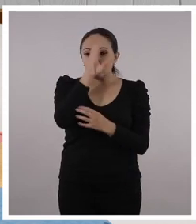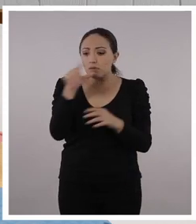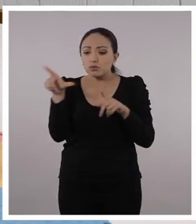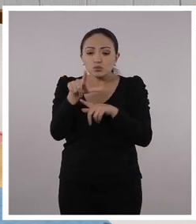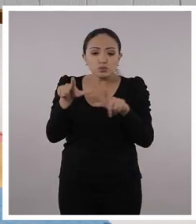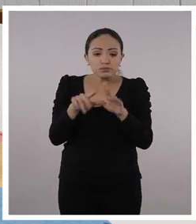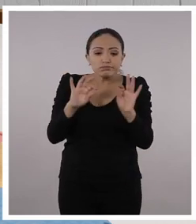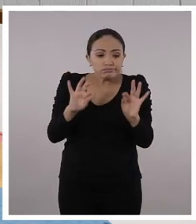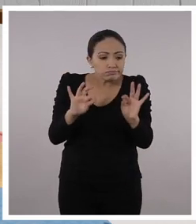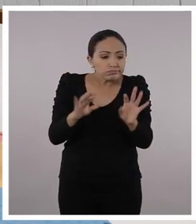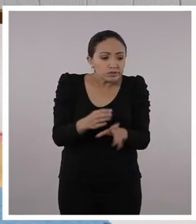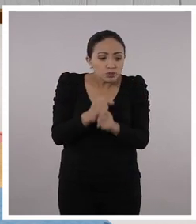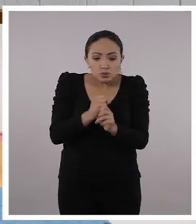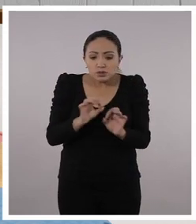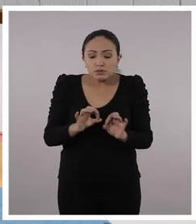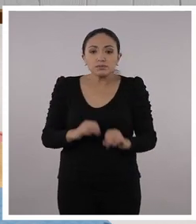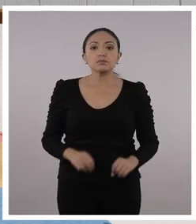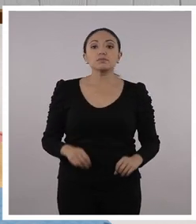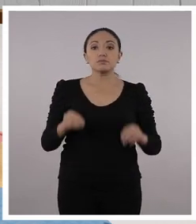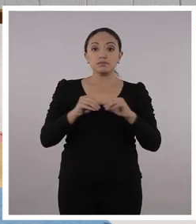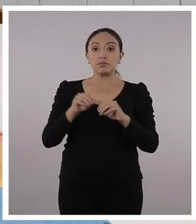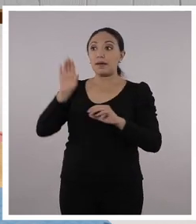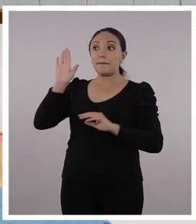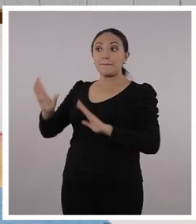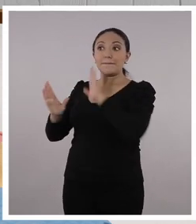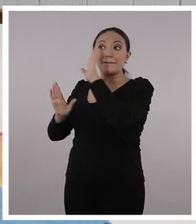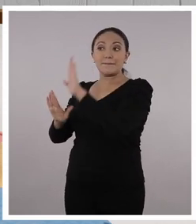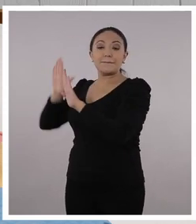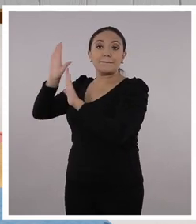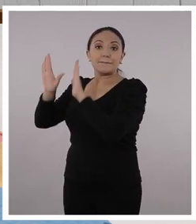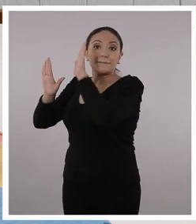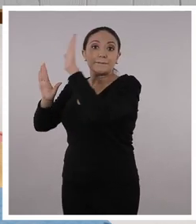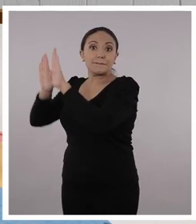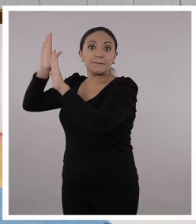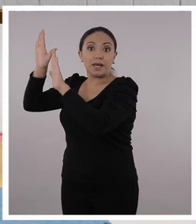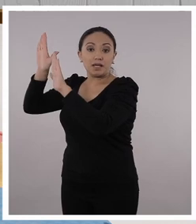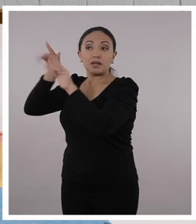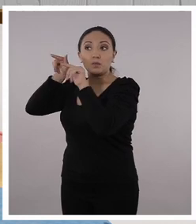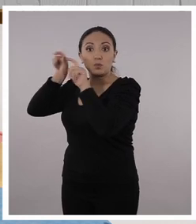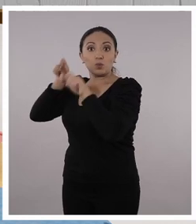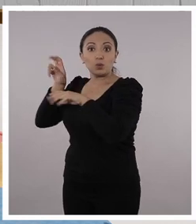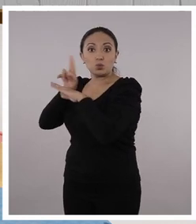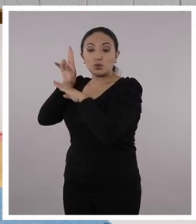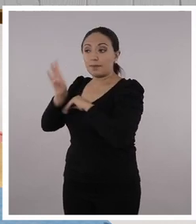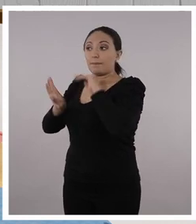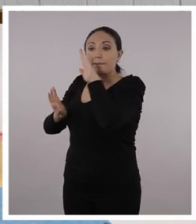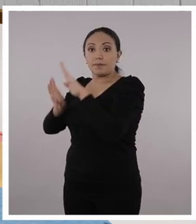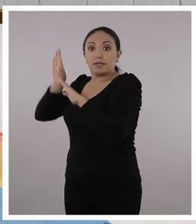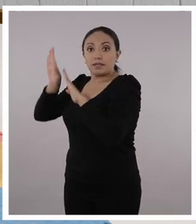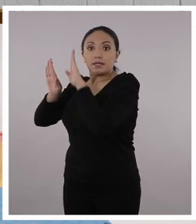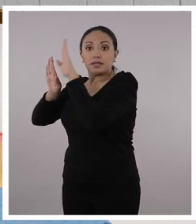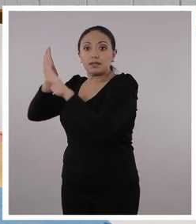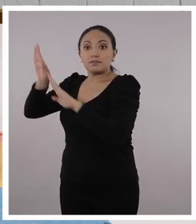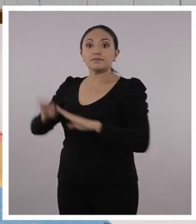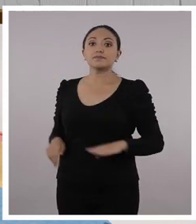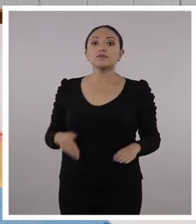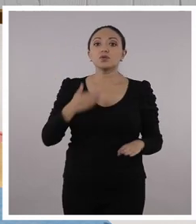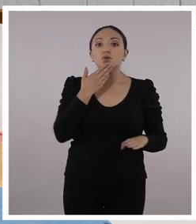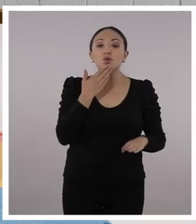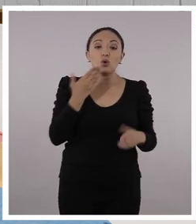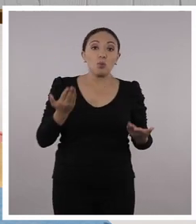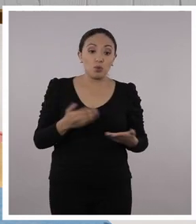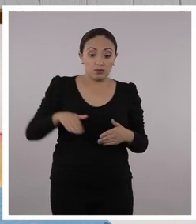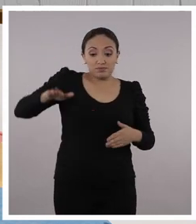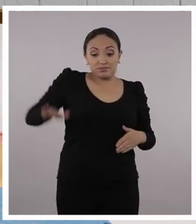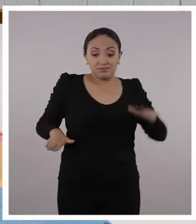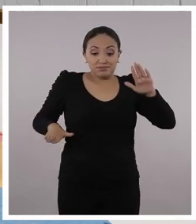buscando espacios seguros, podemos hacer esto. Incluso lo podemos hacer en la pared, que sería lo más seguro, ¿no? Para que lo que ellos busquen hacer es buscar